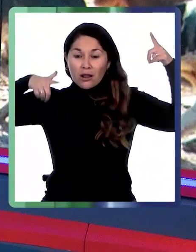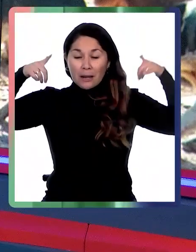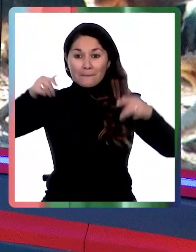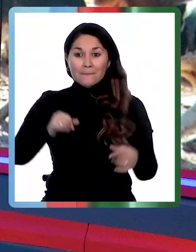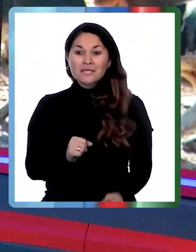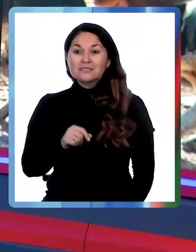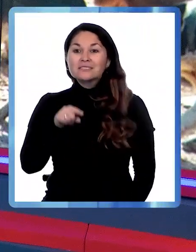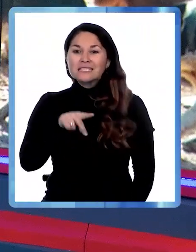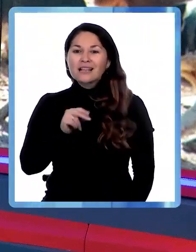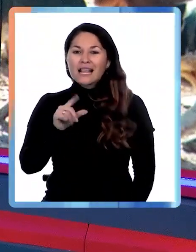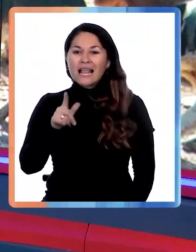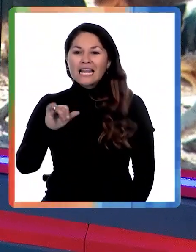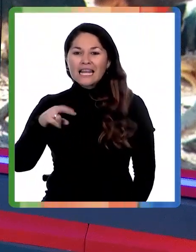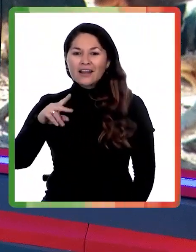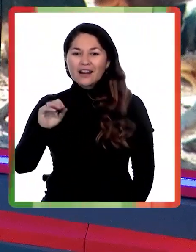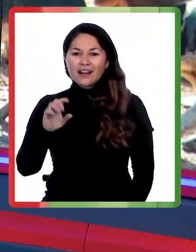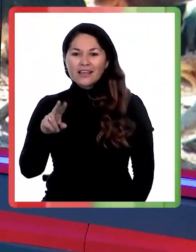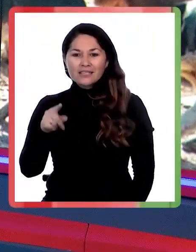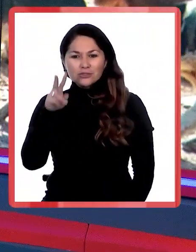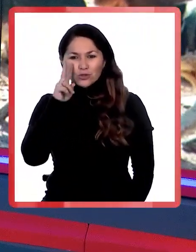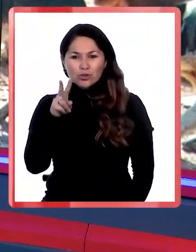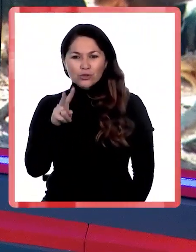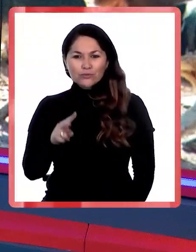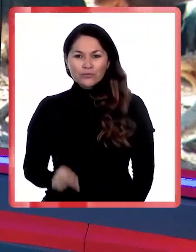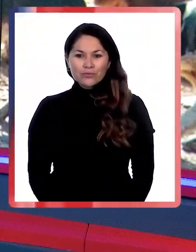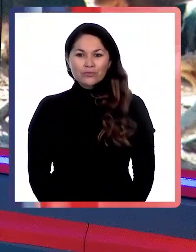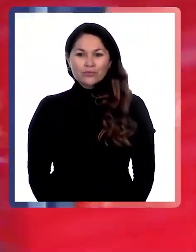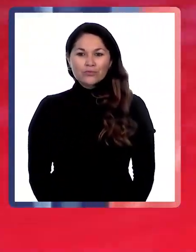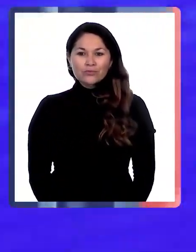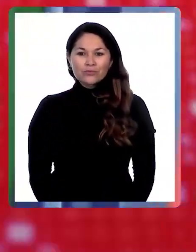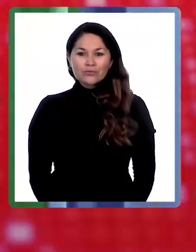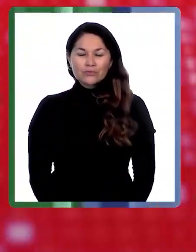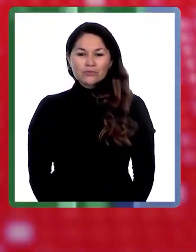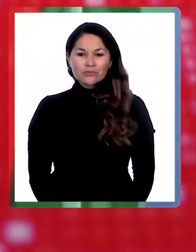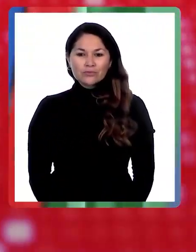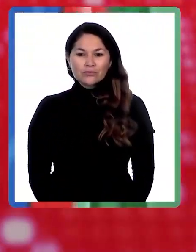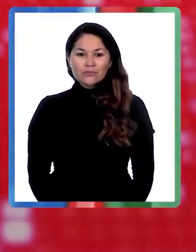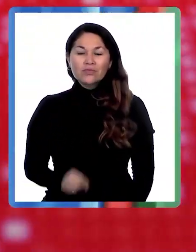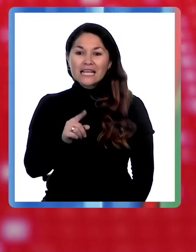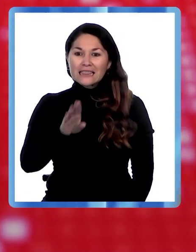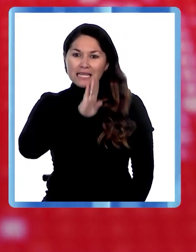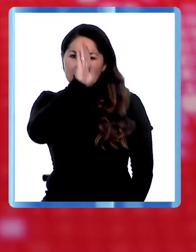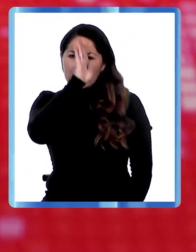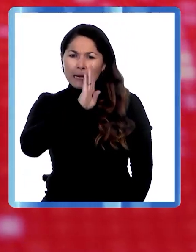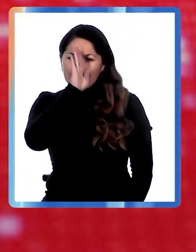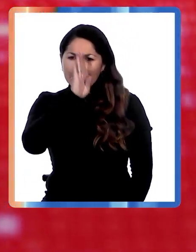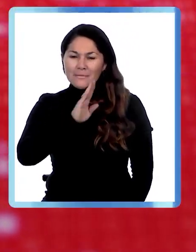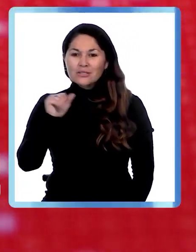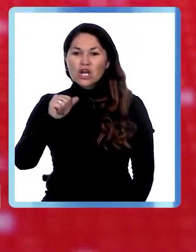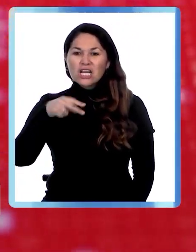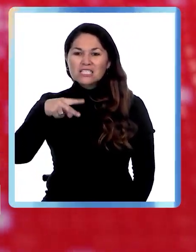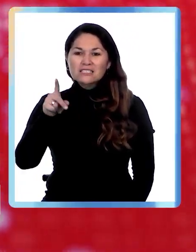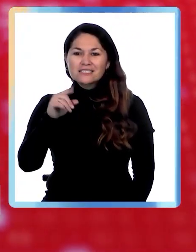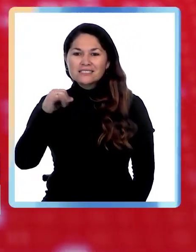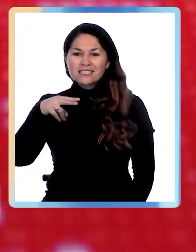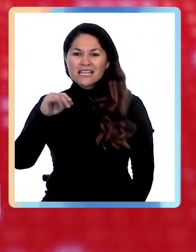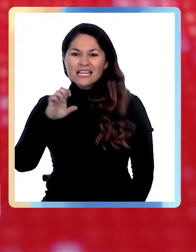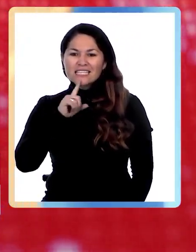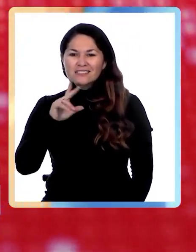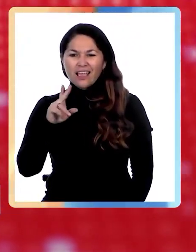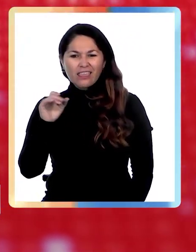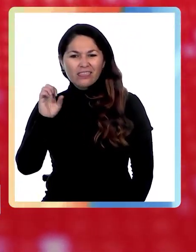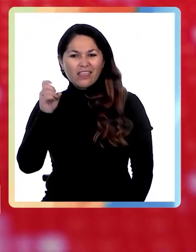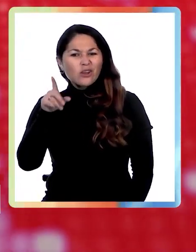excepción tv5 de Linares con todos los detalles el término perros asilvestrados es